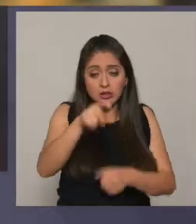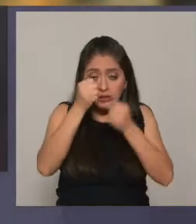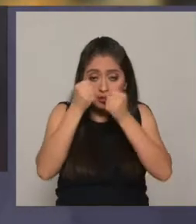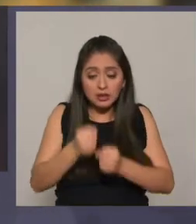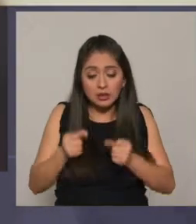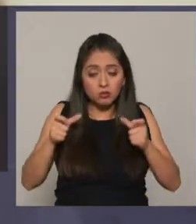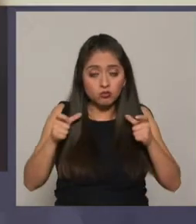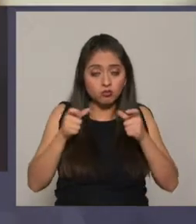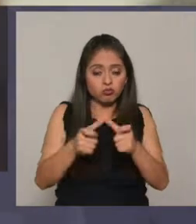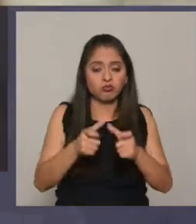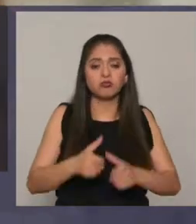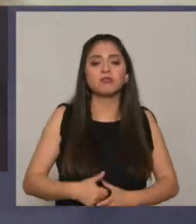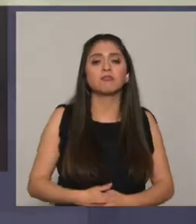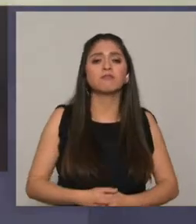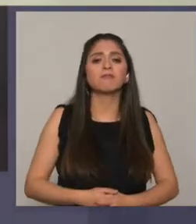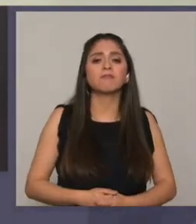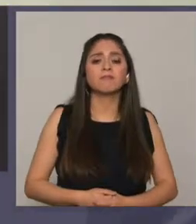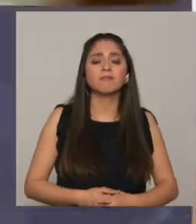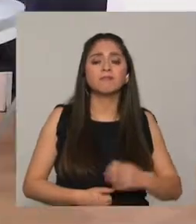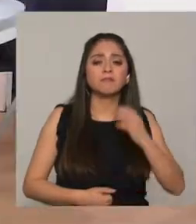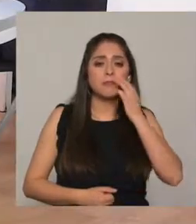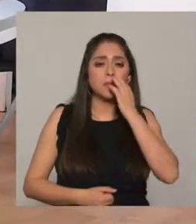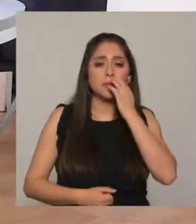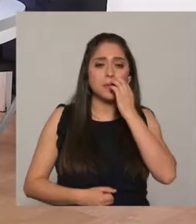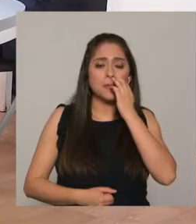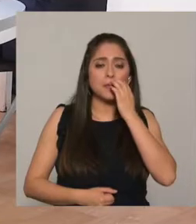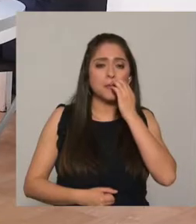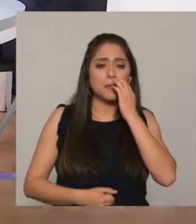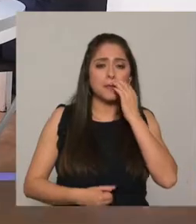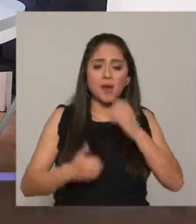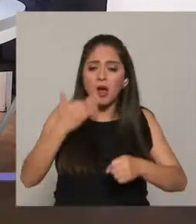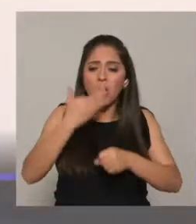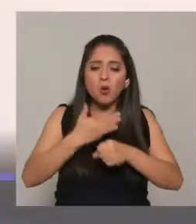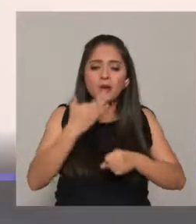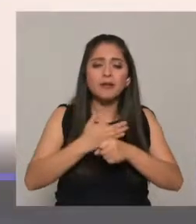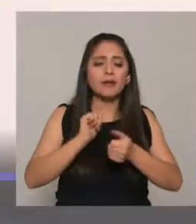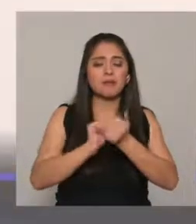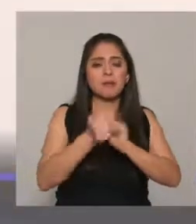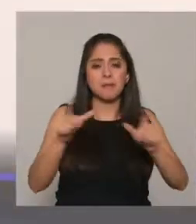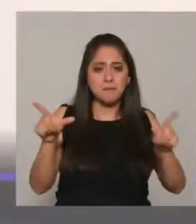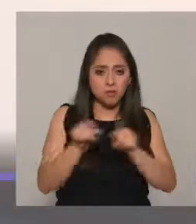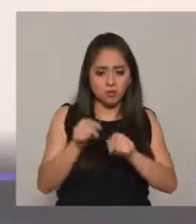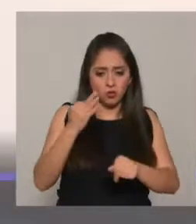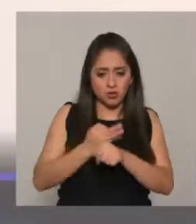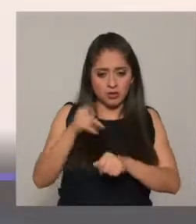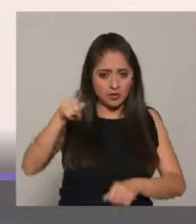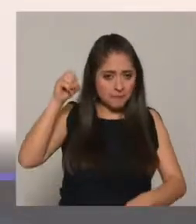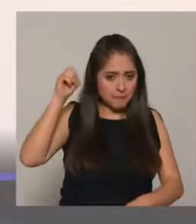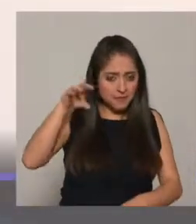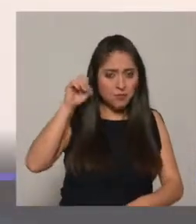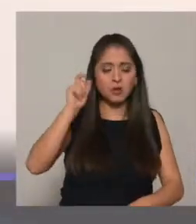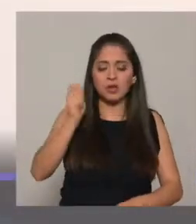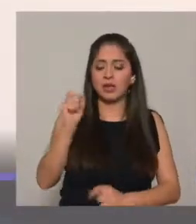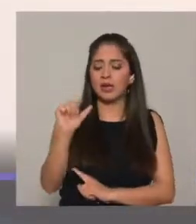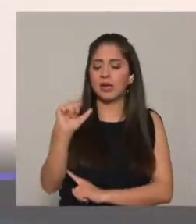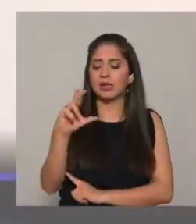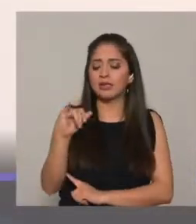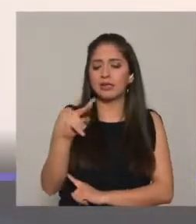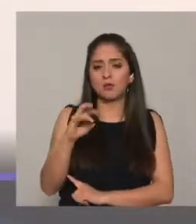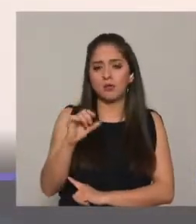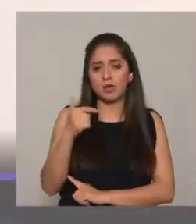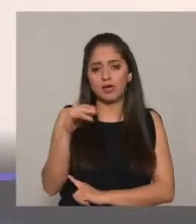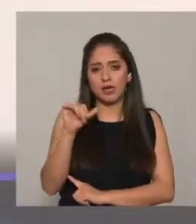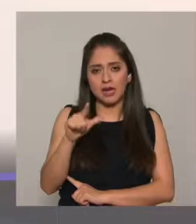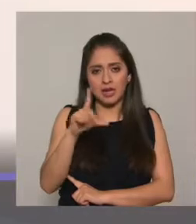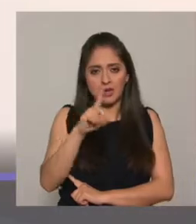cual él tiene derecho. Excelente, pues vamos a irnos a una pausa, estamos en vivo hablando sobre el Archivo General de